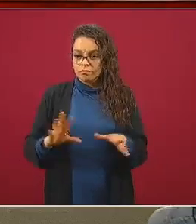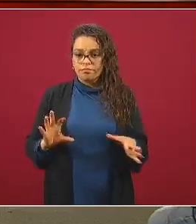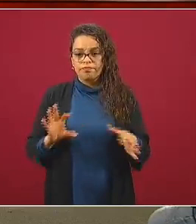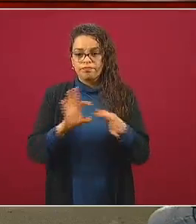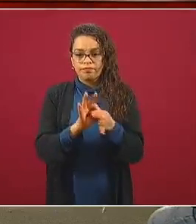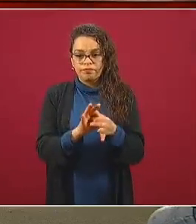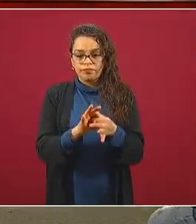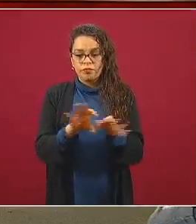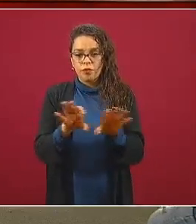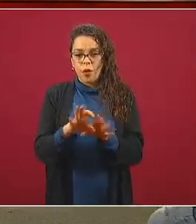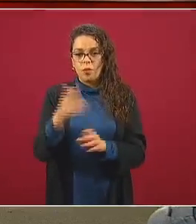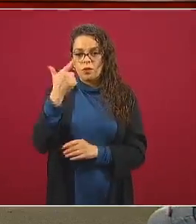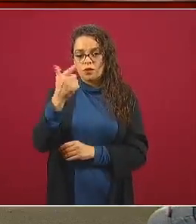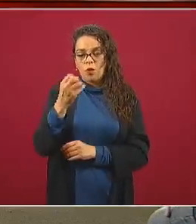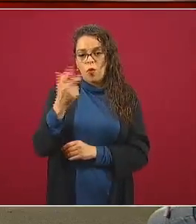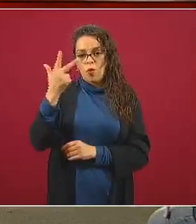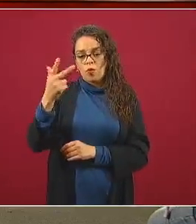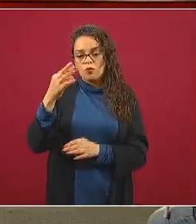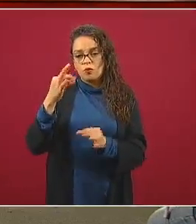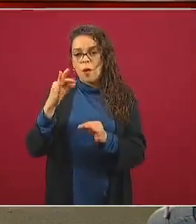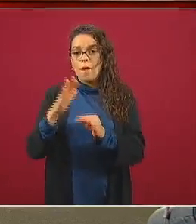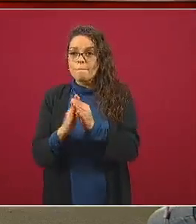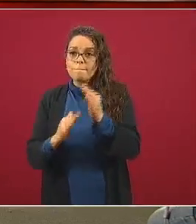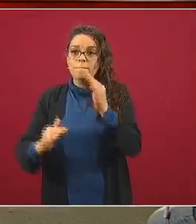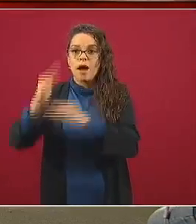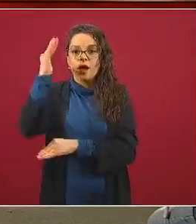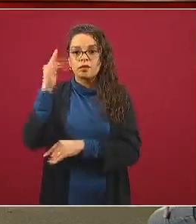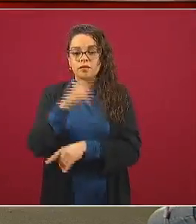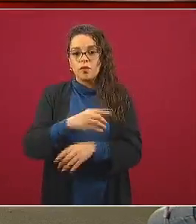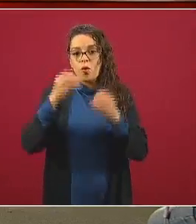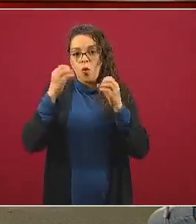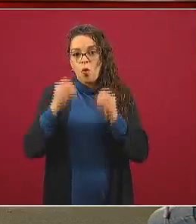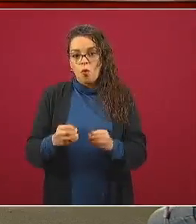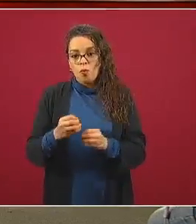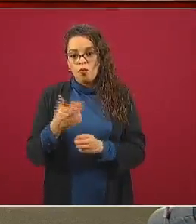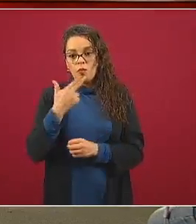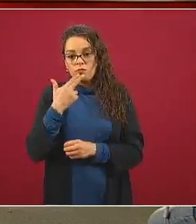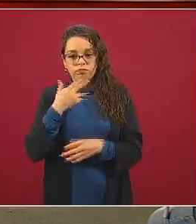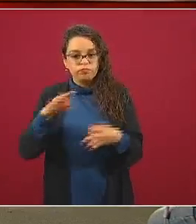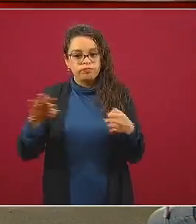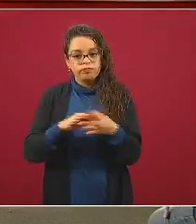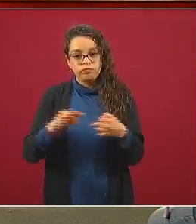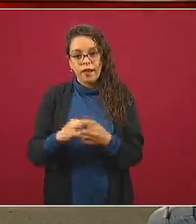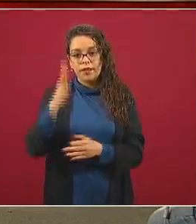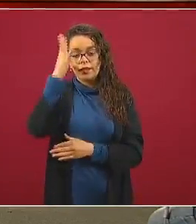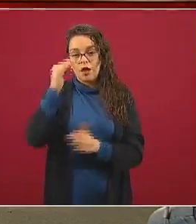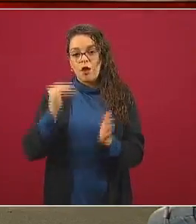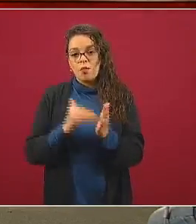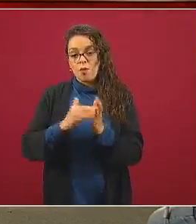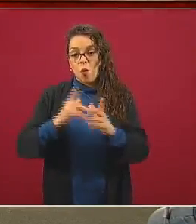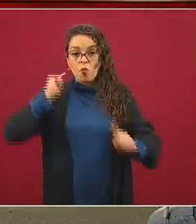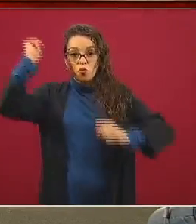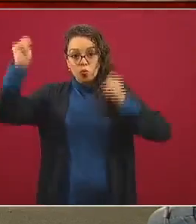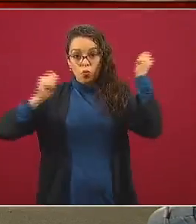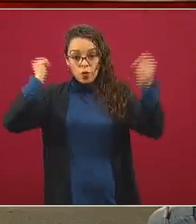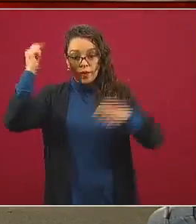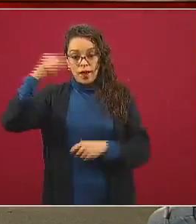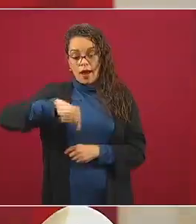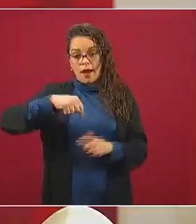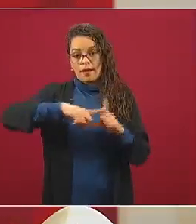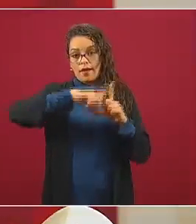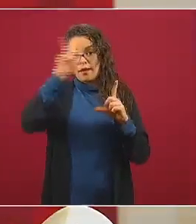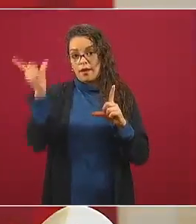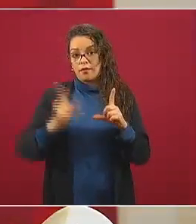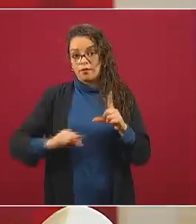7, 8 puntos más de ocupación, casi 5 millones de turistas nacionales